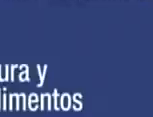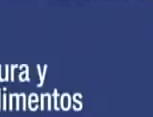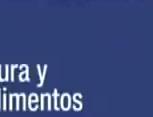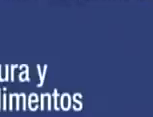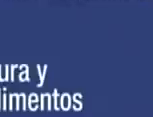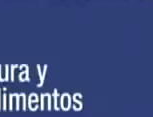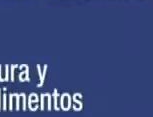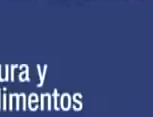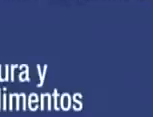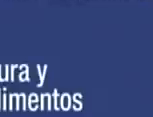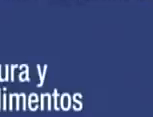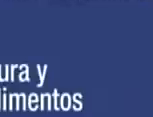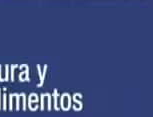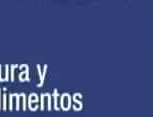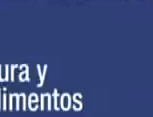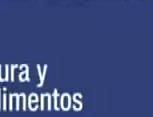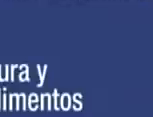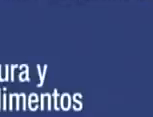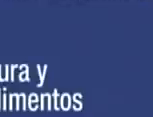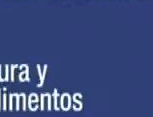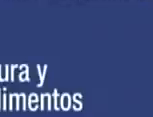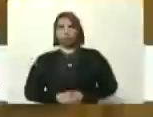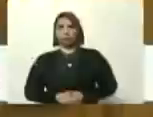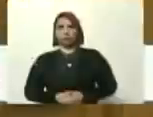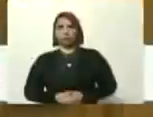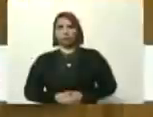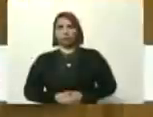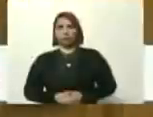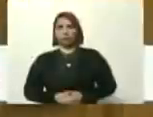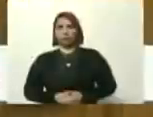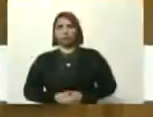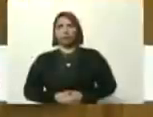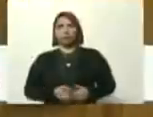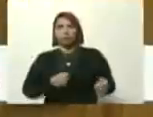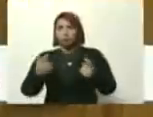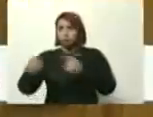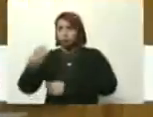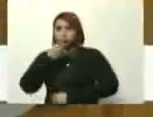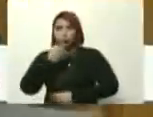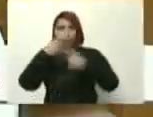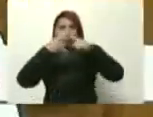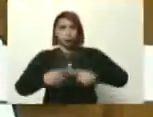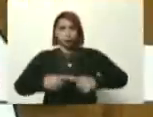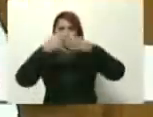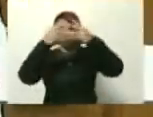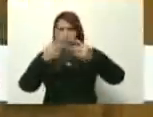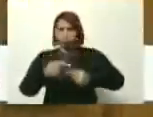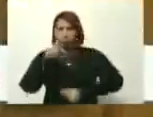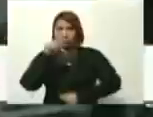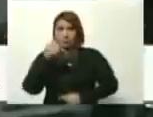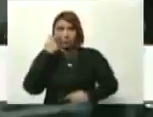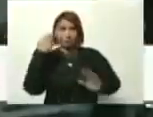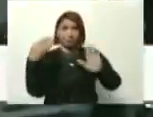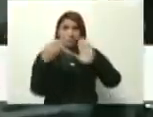procura y distribución de alimentos. Este presupuesto además contempla